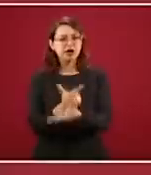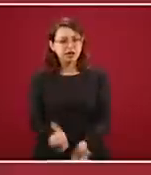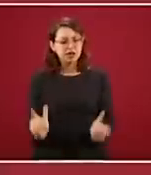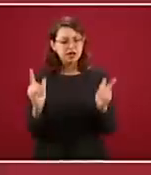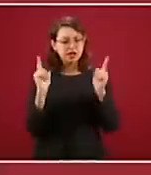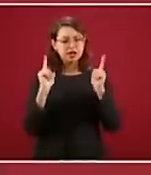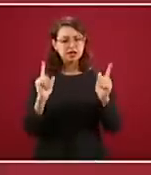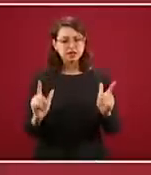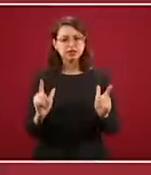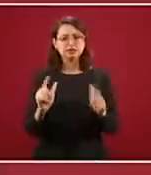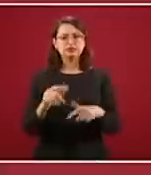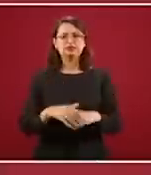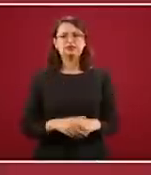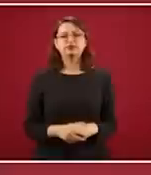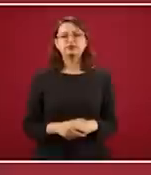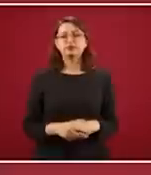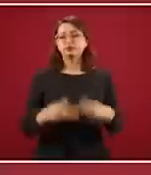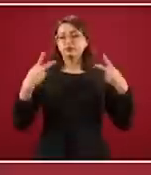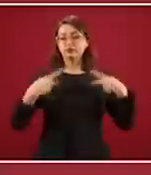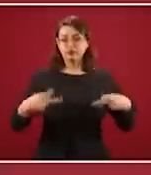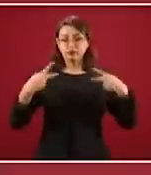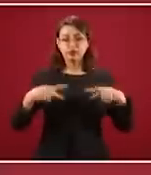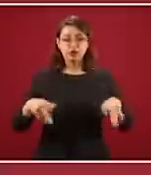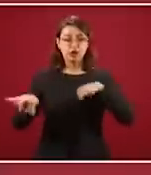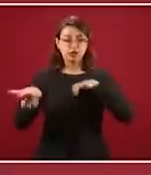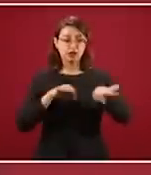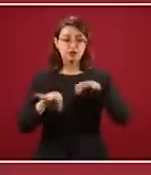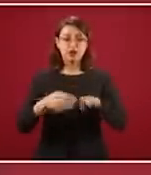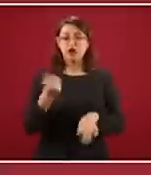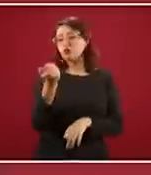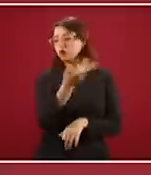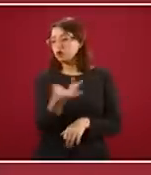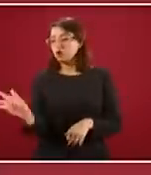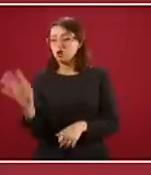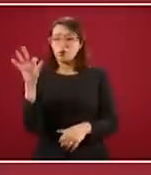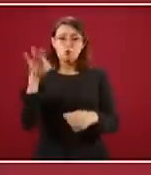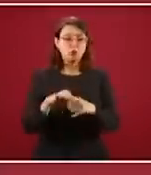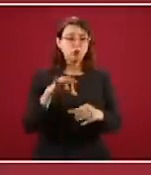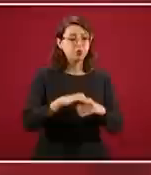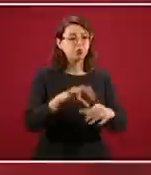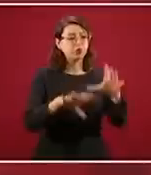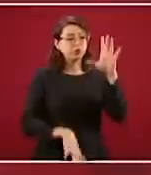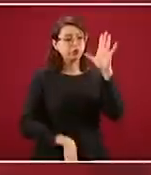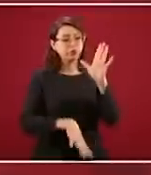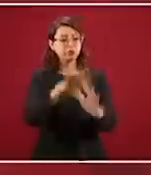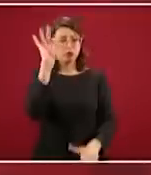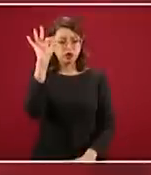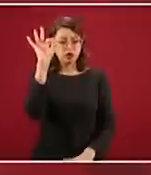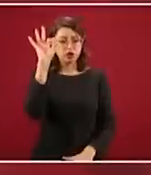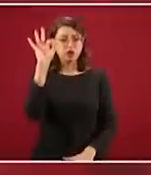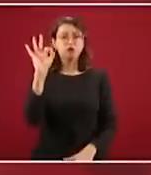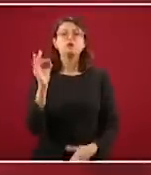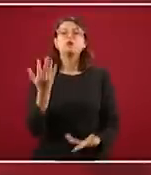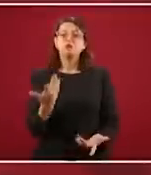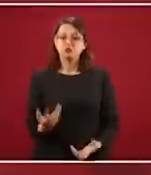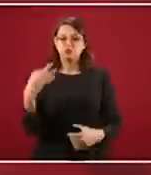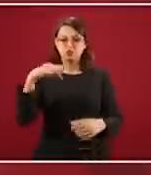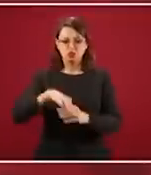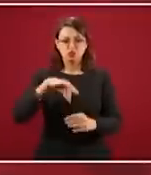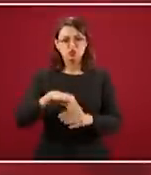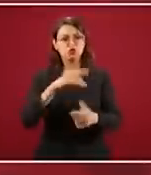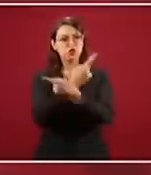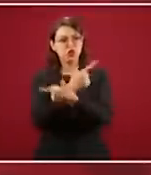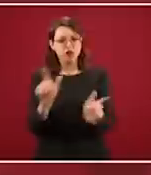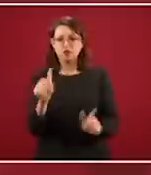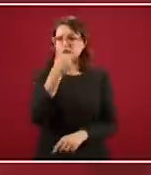que sean los trabajadores los que elijan con voto libre, directo,